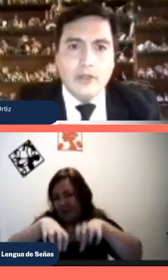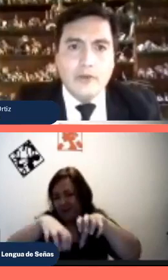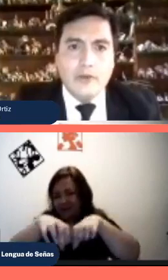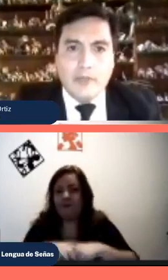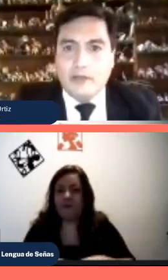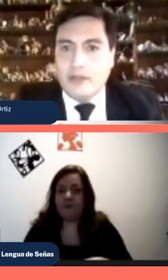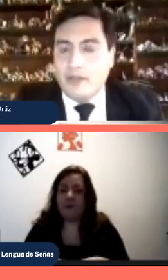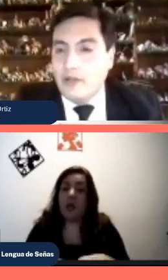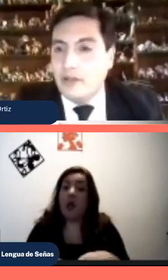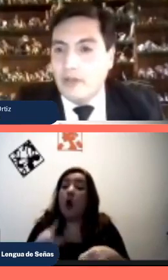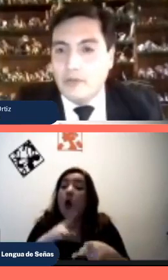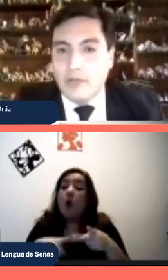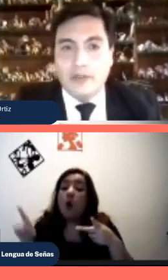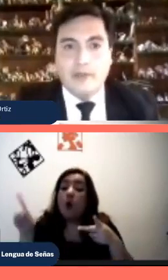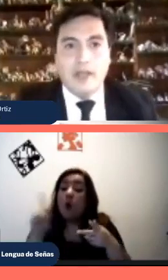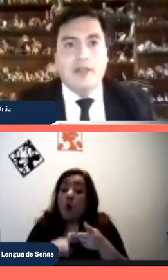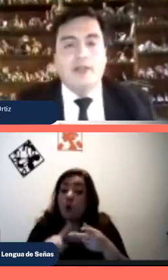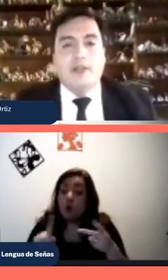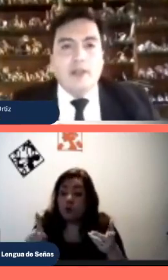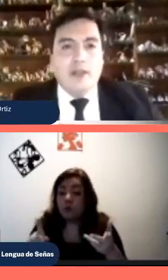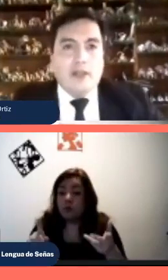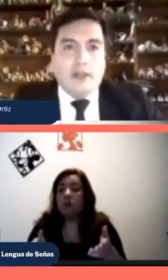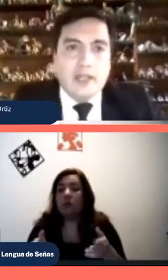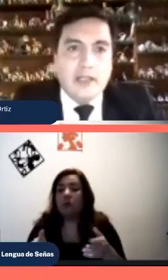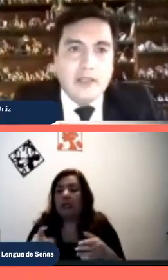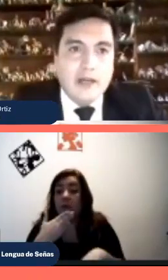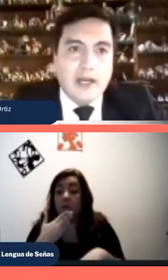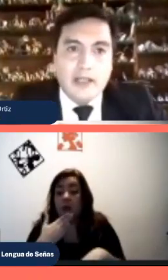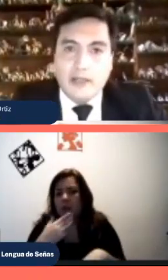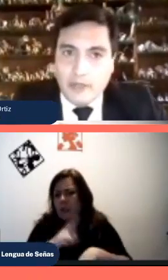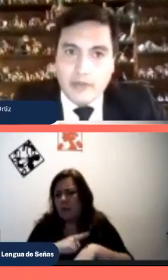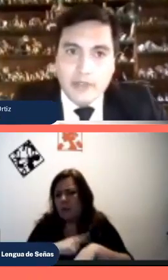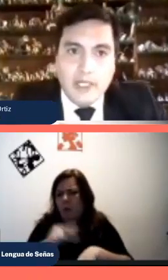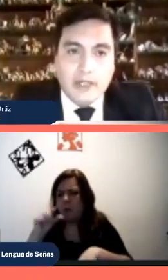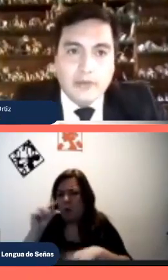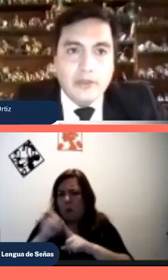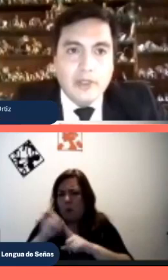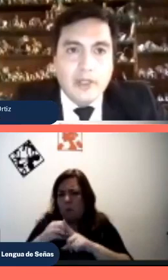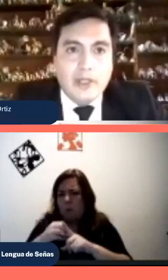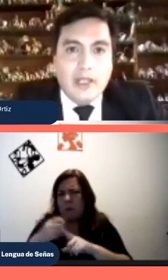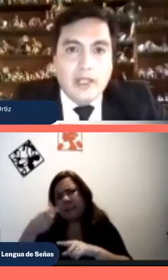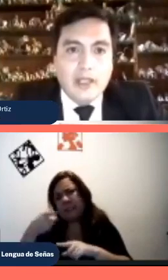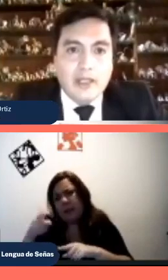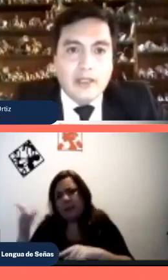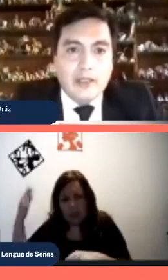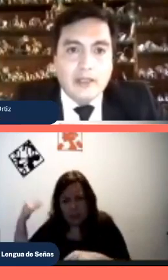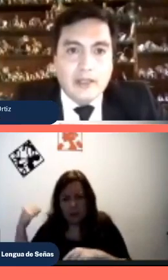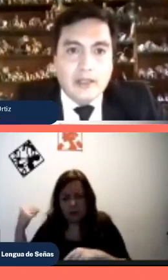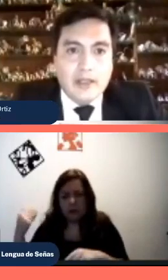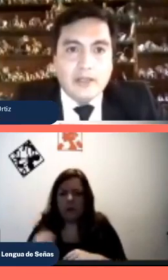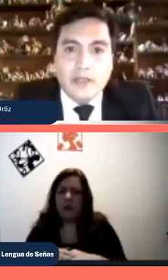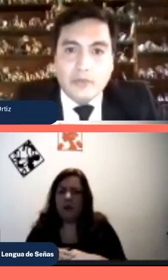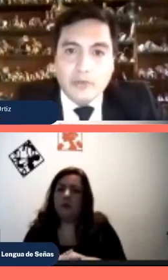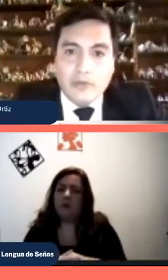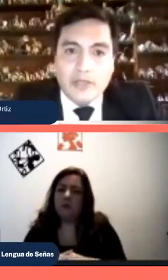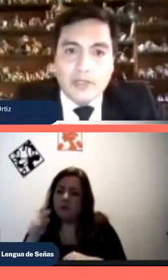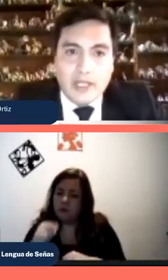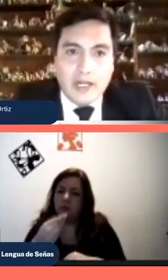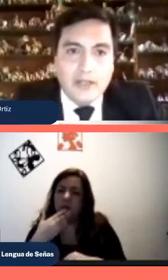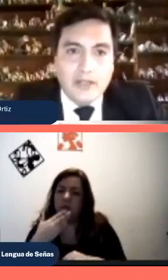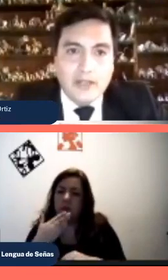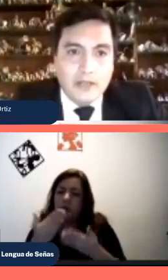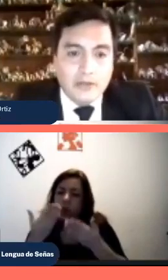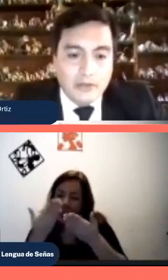Otro descubrimiento que salió hace algunas semanas relativa a pterosaurios chilenos es el estudio que se